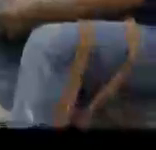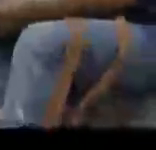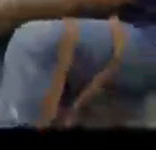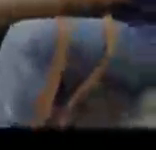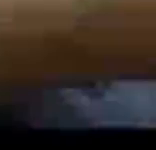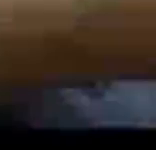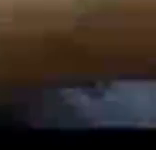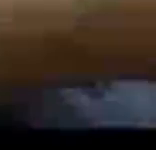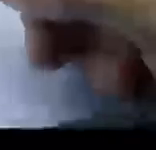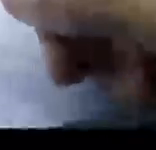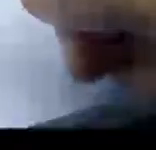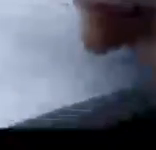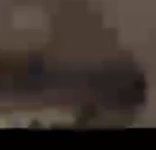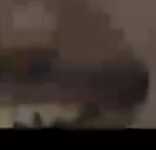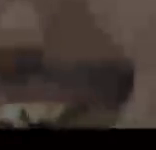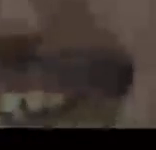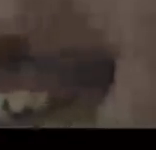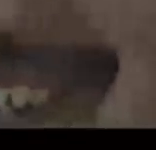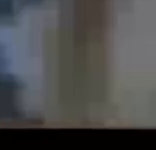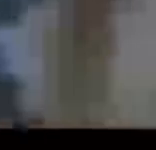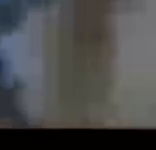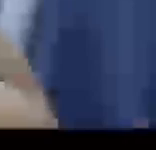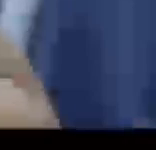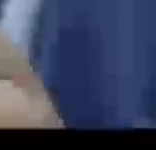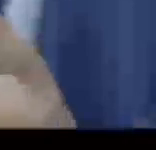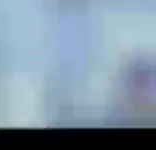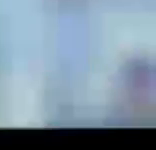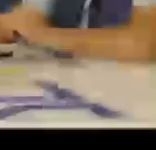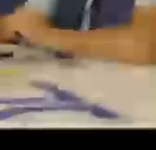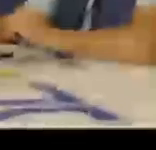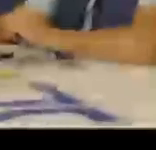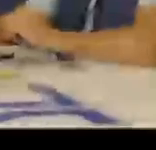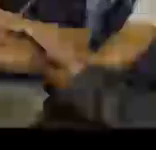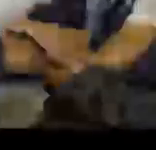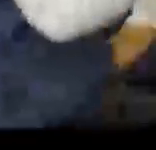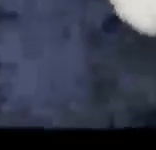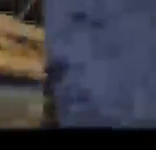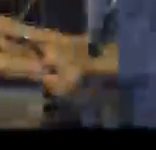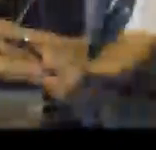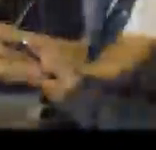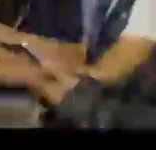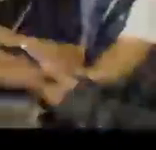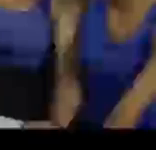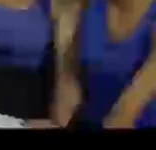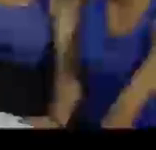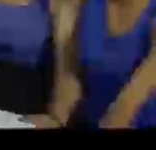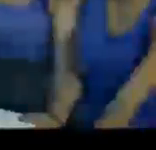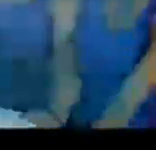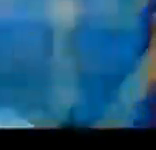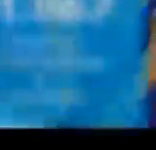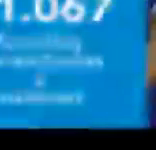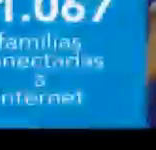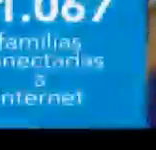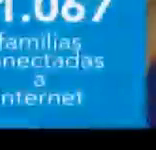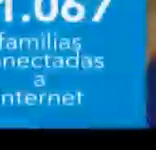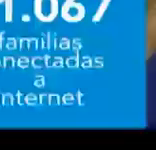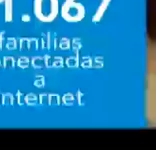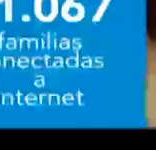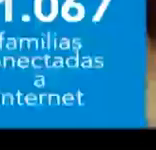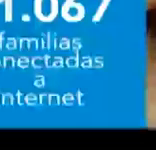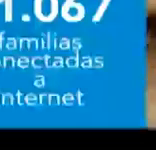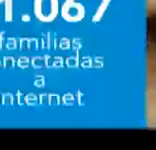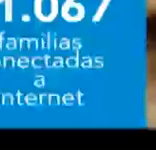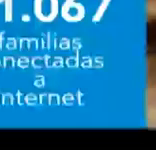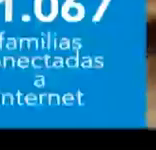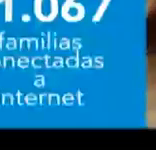polvo, donde yo vengo. Paso feliz porque paso creando. Es mi pasión. Tenemos un buen apego y esto va creciendo. Siempre vemos videos, encontramos